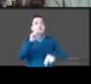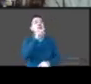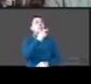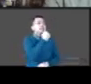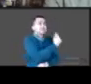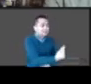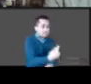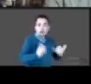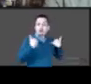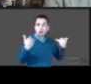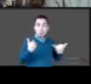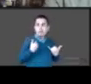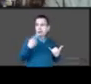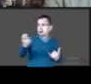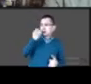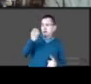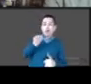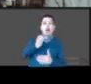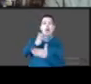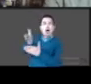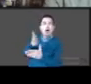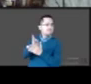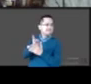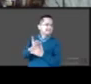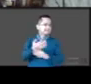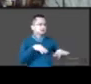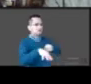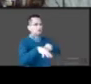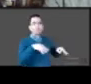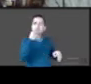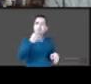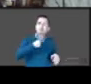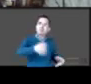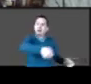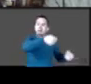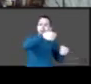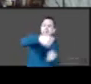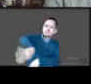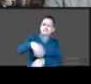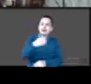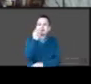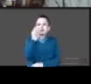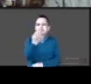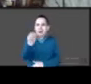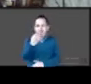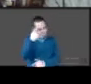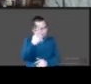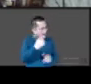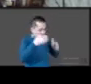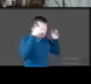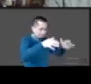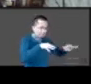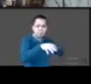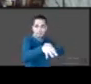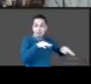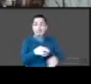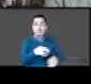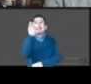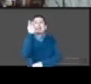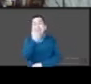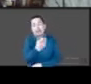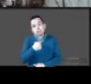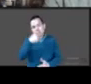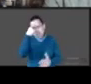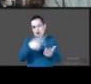trabajar o indudablemente abandonar la la escuela entonces eso creo que si